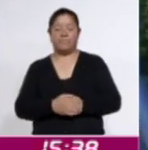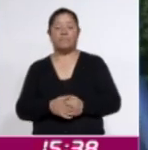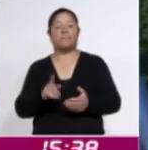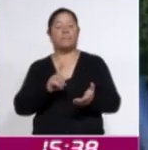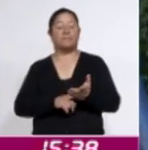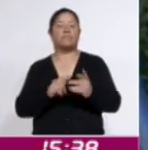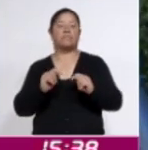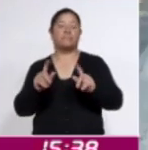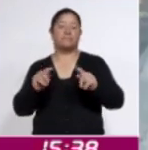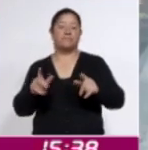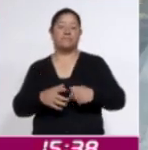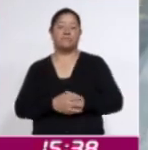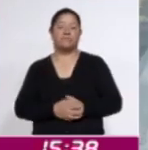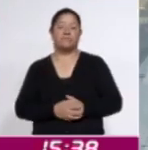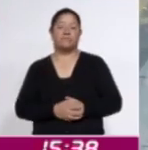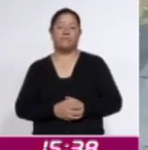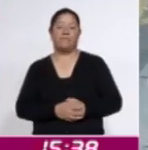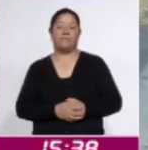estado.